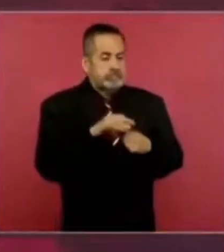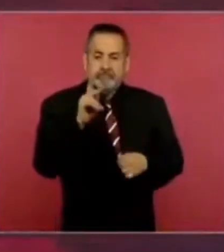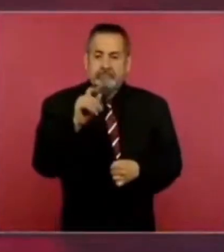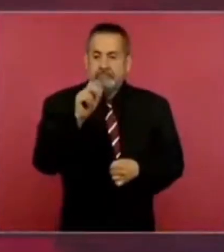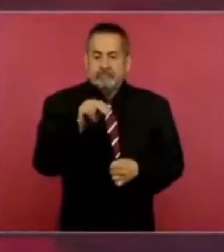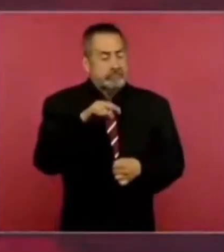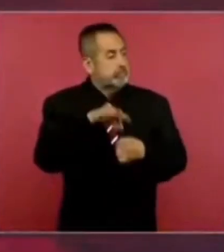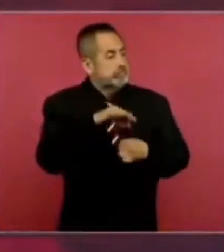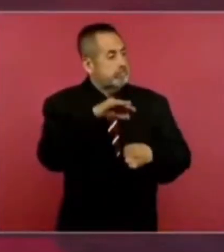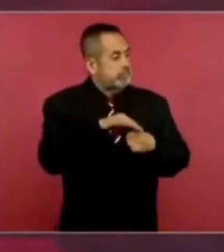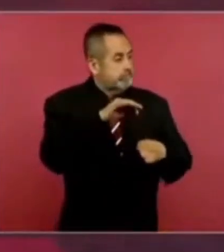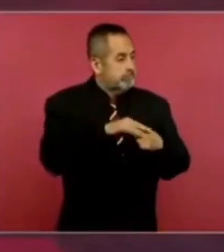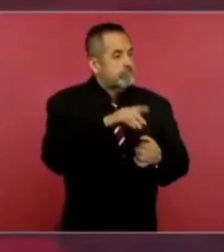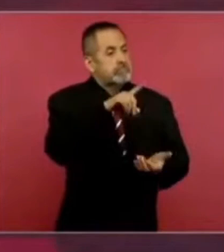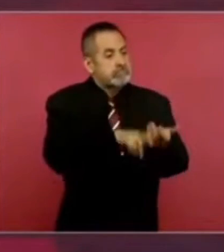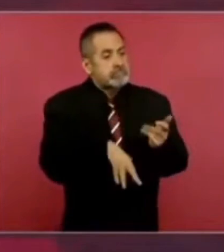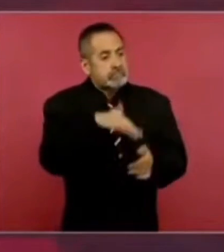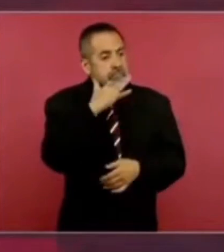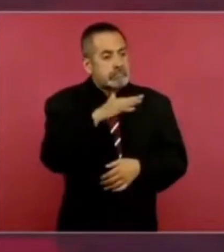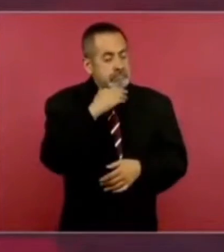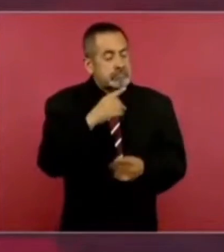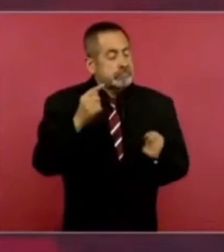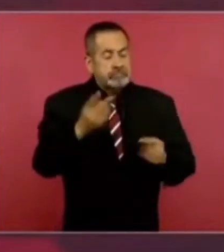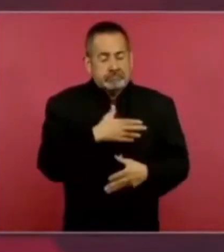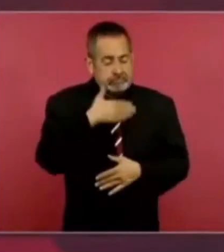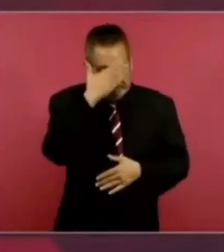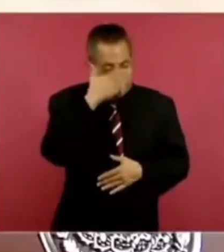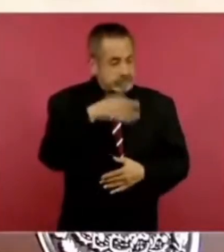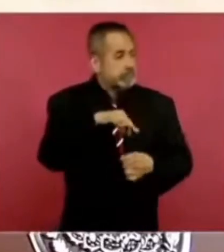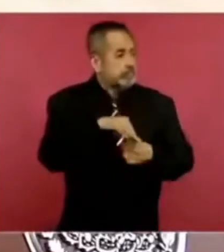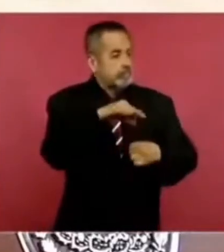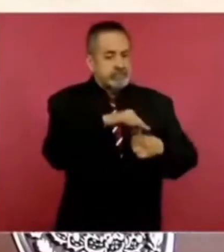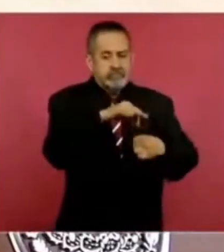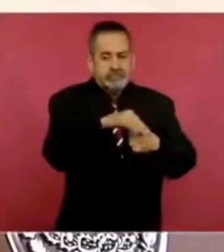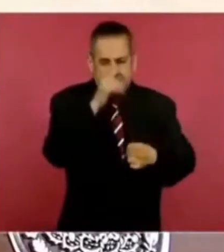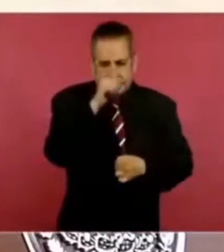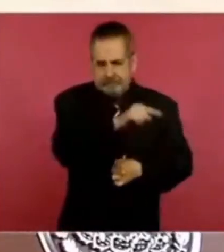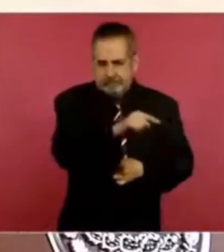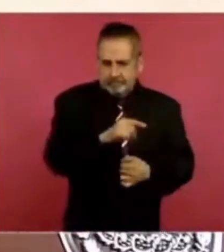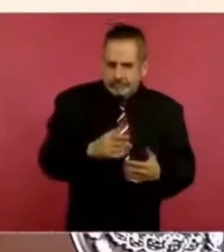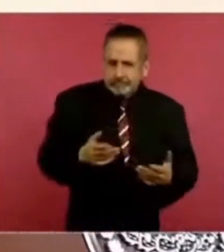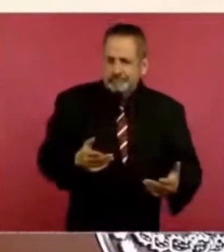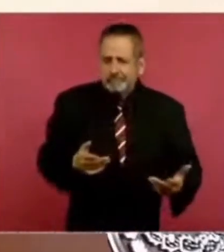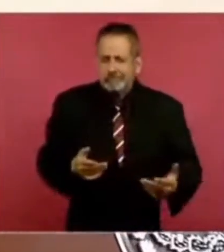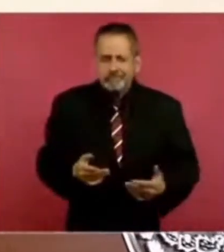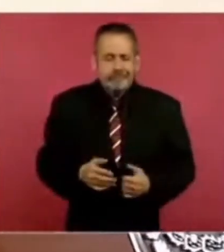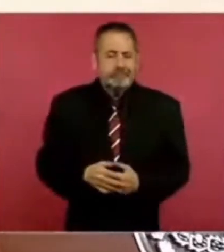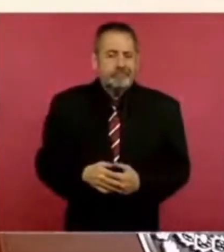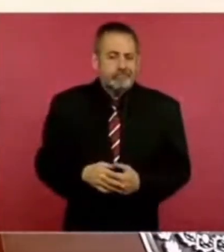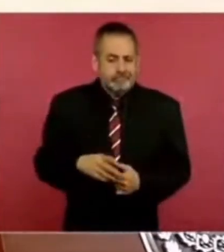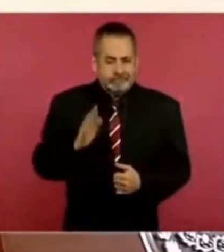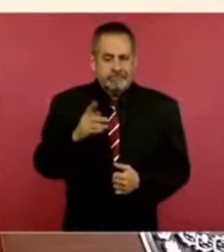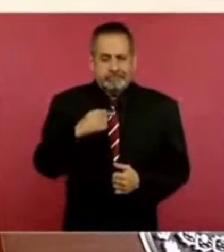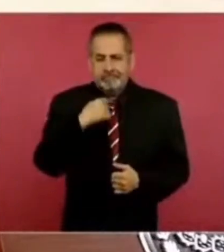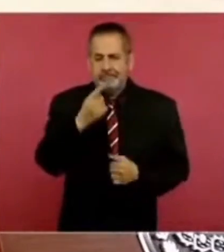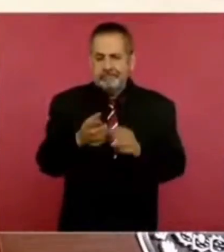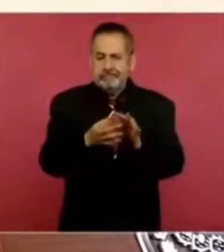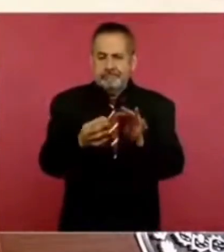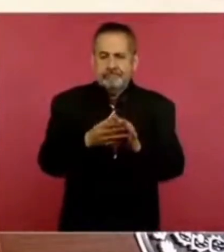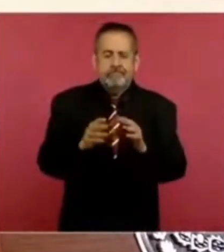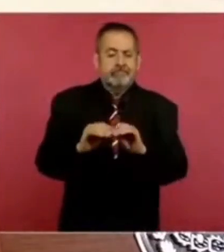aunque sean corruptos. Ya les he platicado de